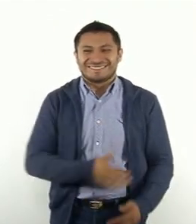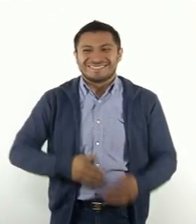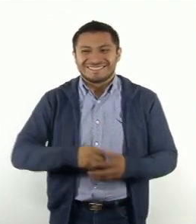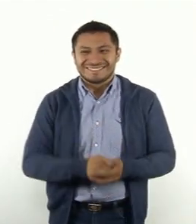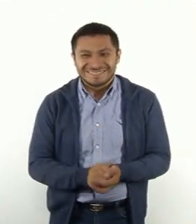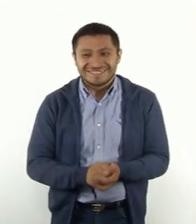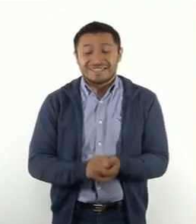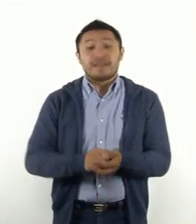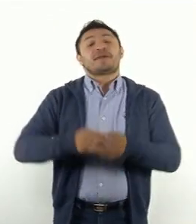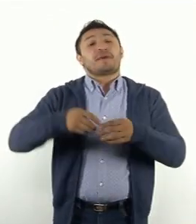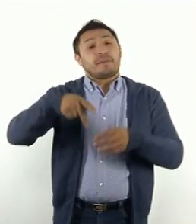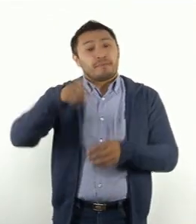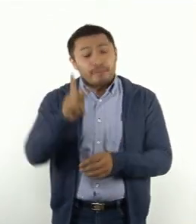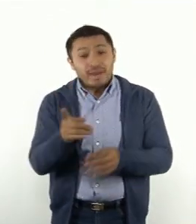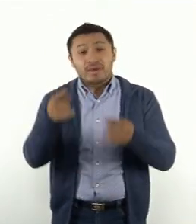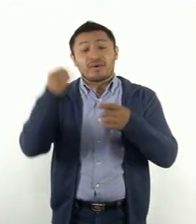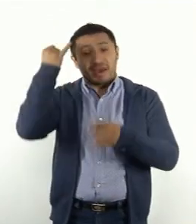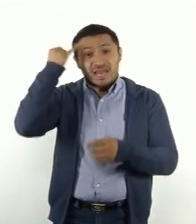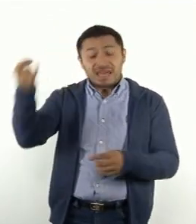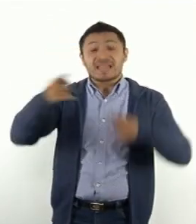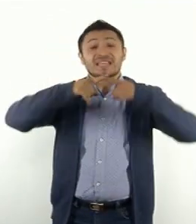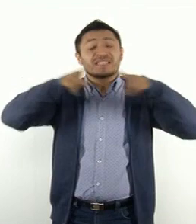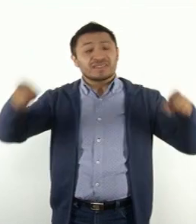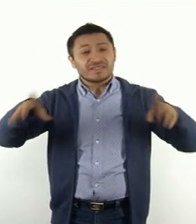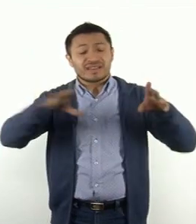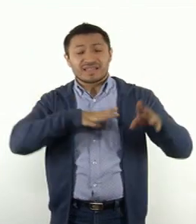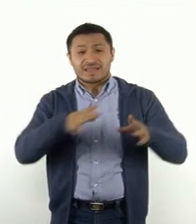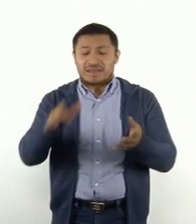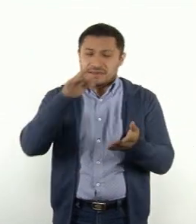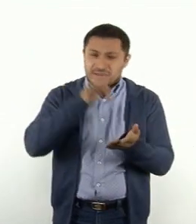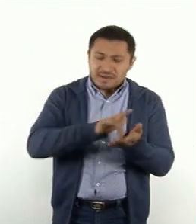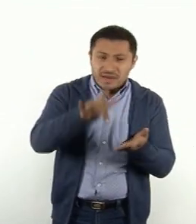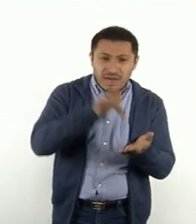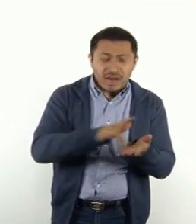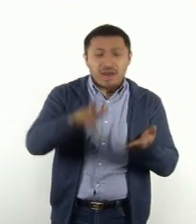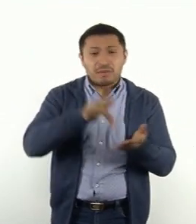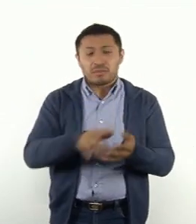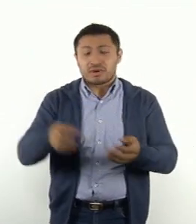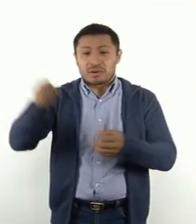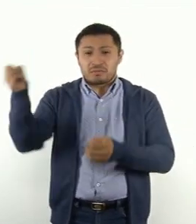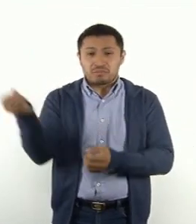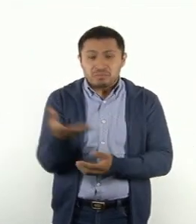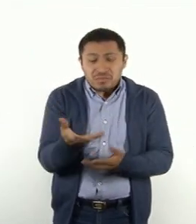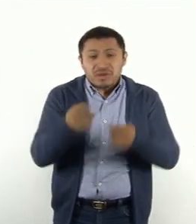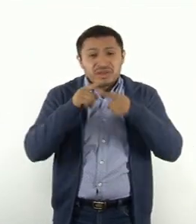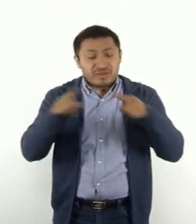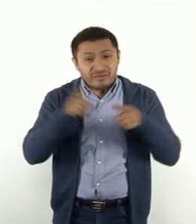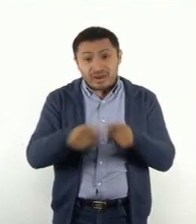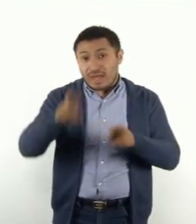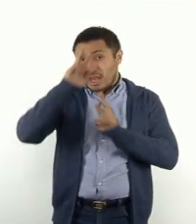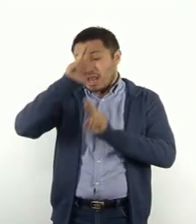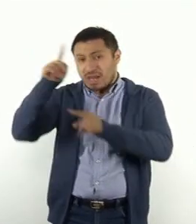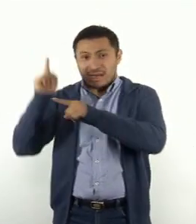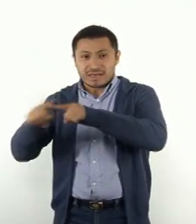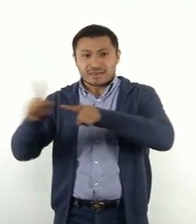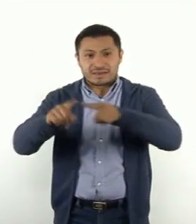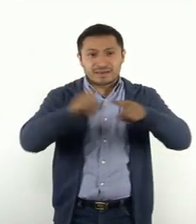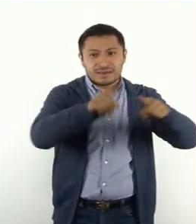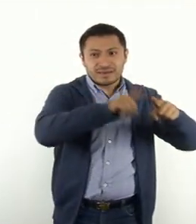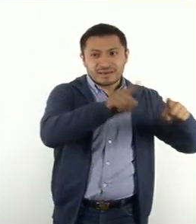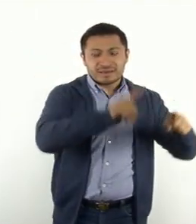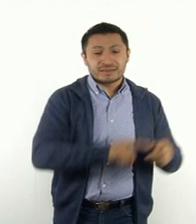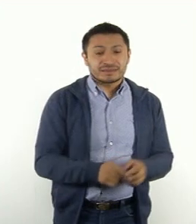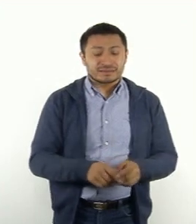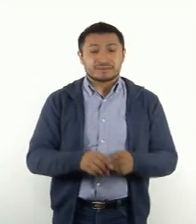o contrarias refrendan el principio del pluralismo y el respeto a la diversidad y lo